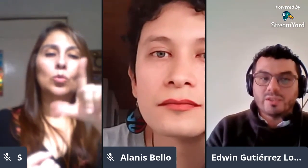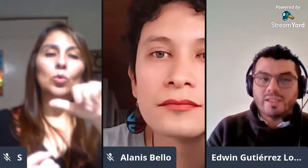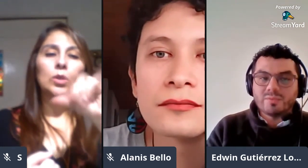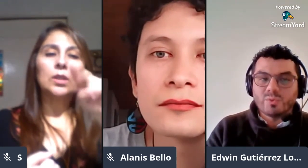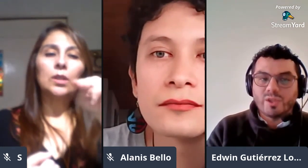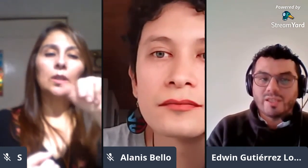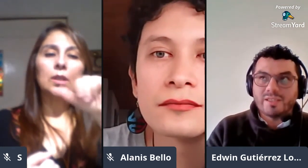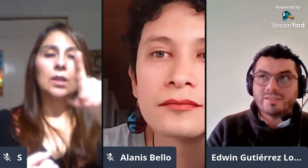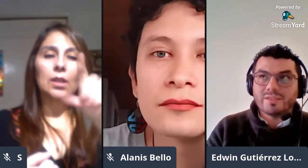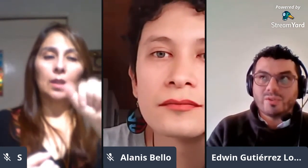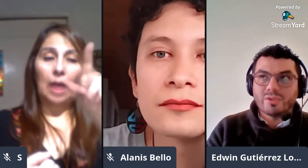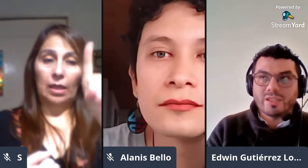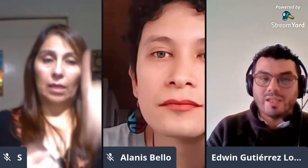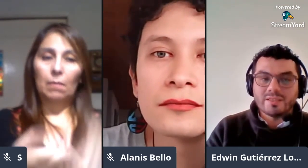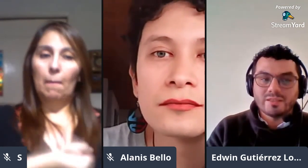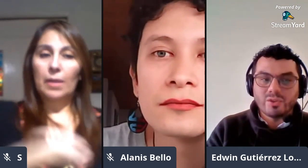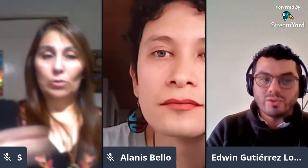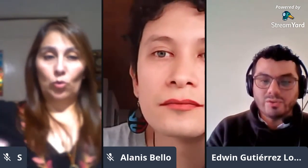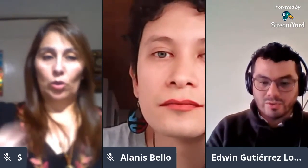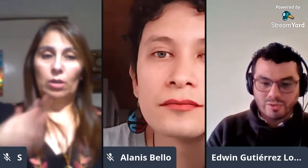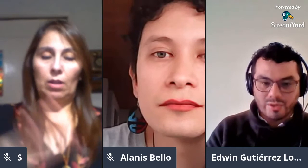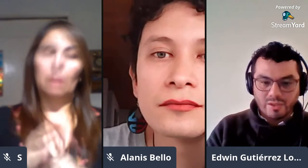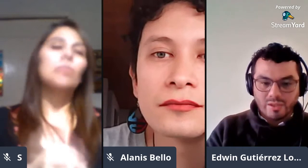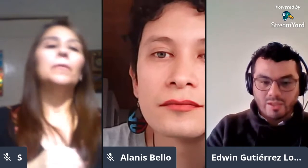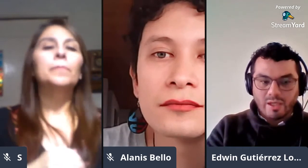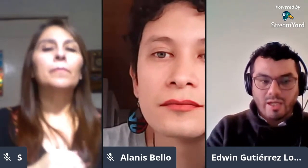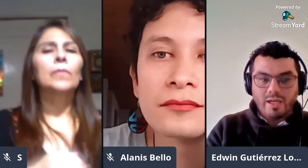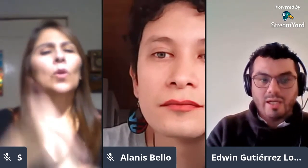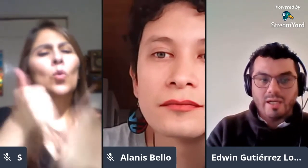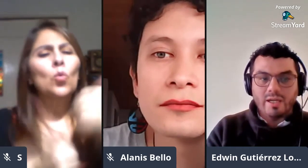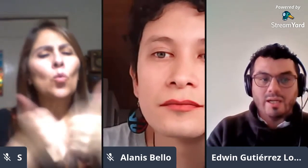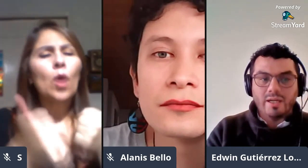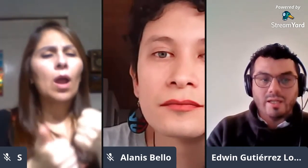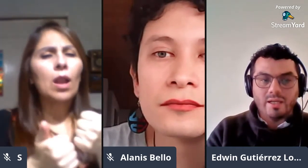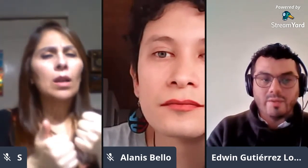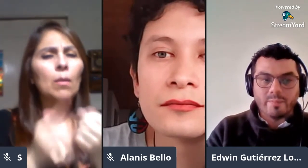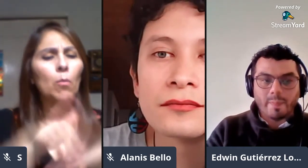es el rol de las mujeres con relación